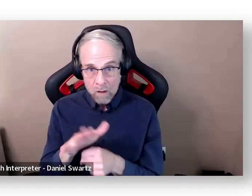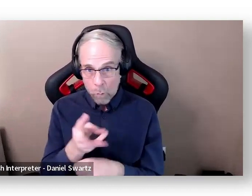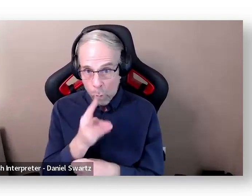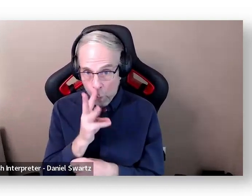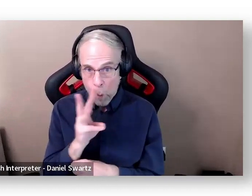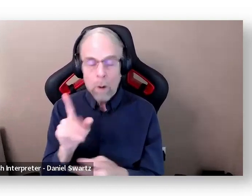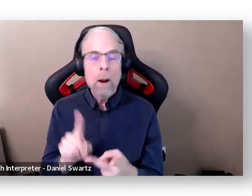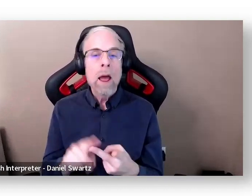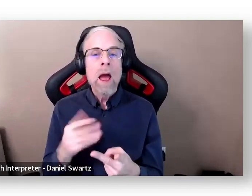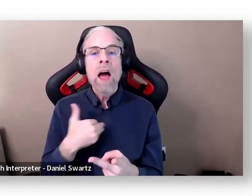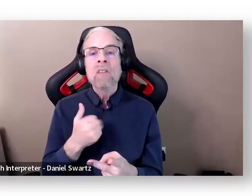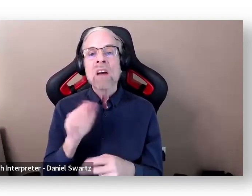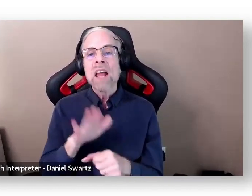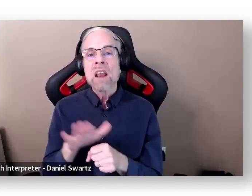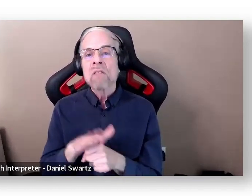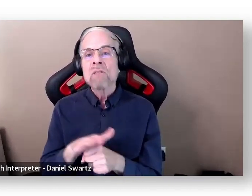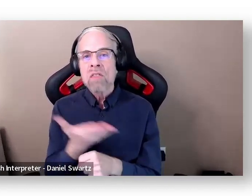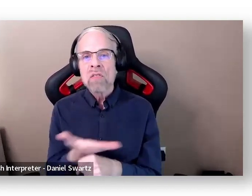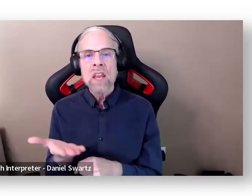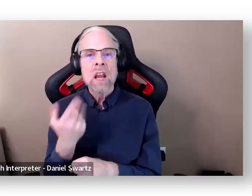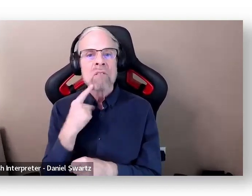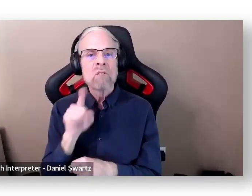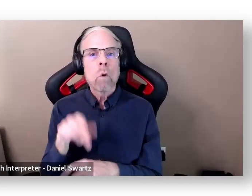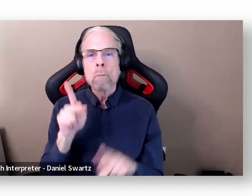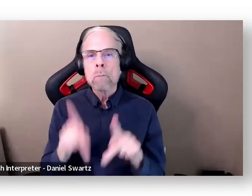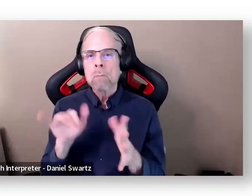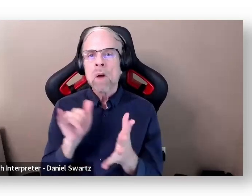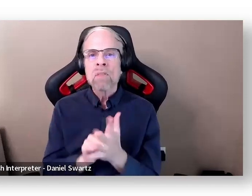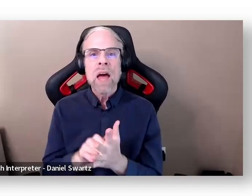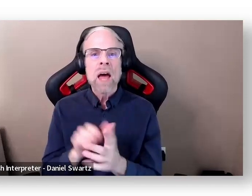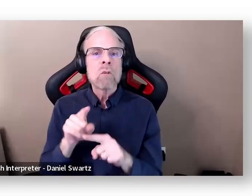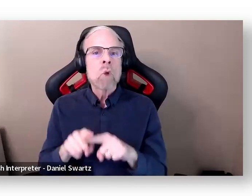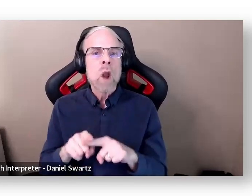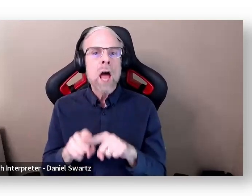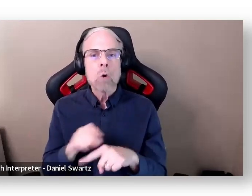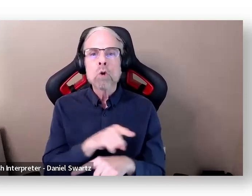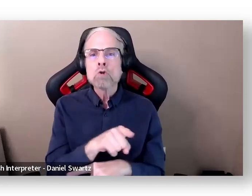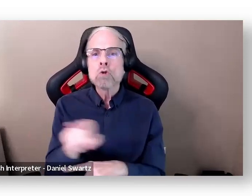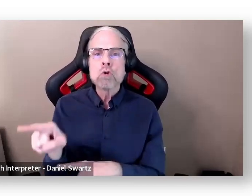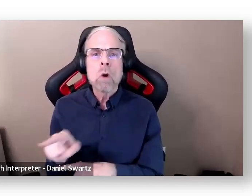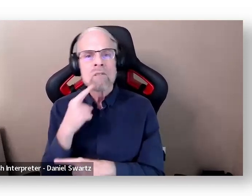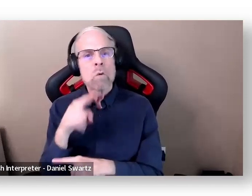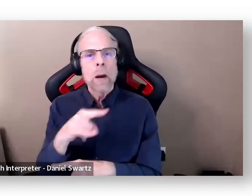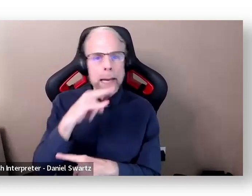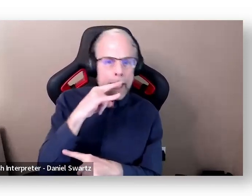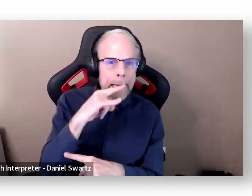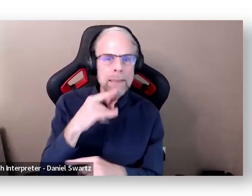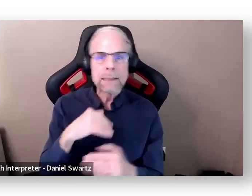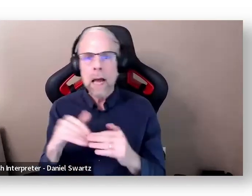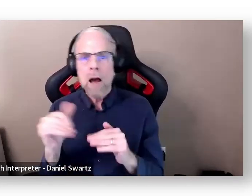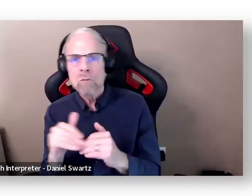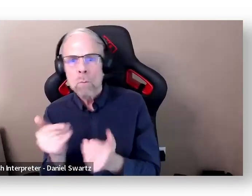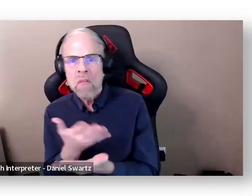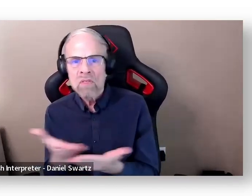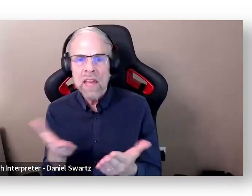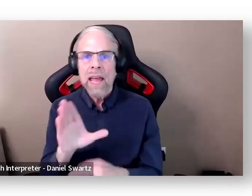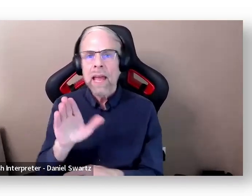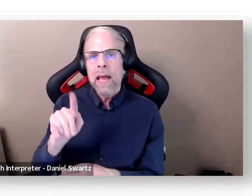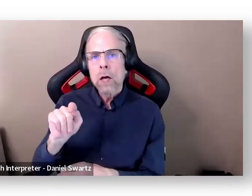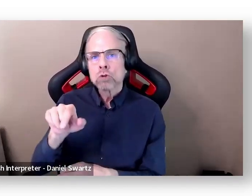Incluir las necesidades dietéticas, que tengan aguas, que tengan las diferentes cosas para los